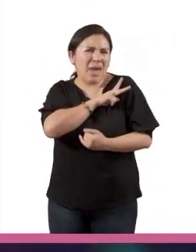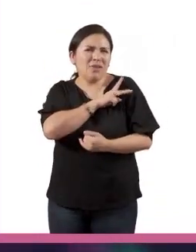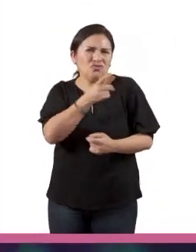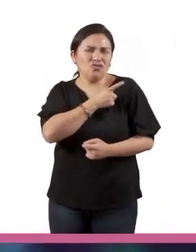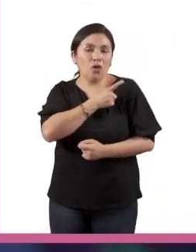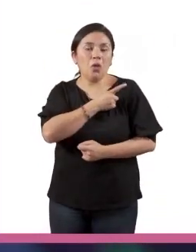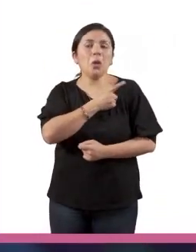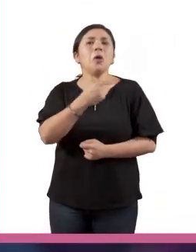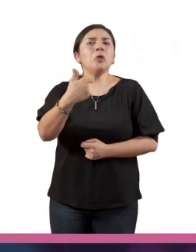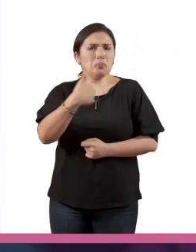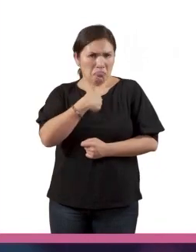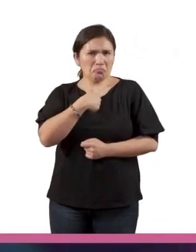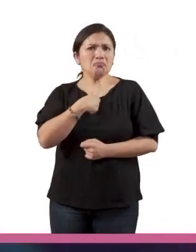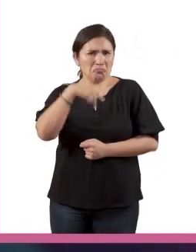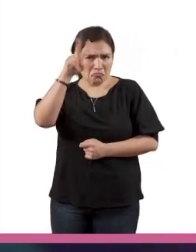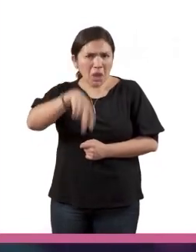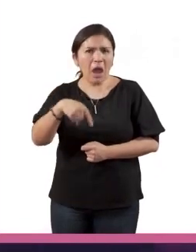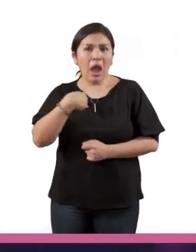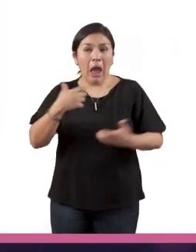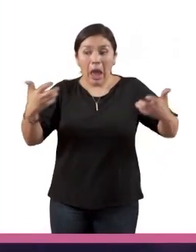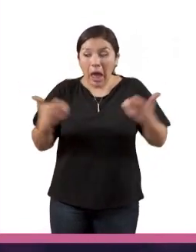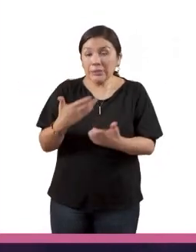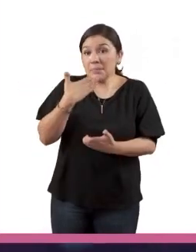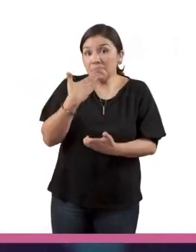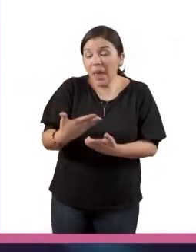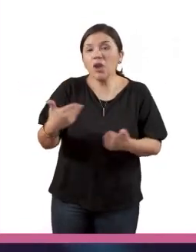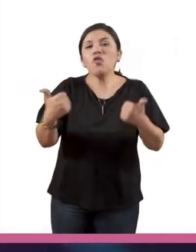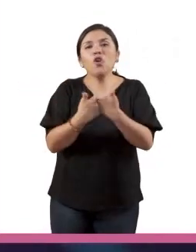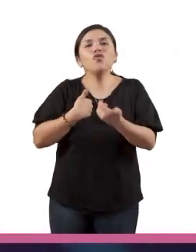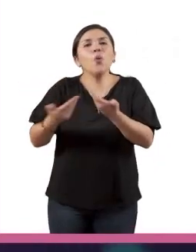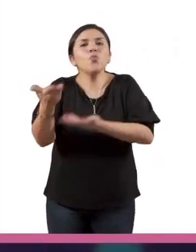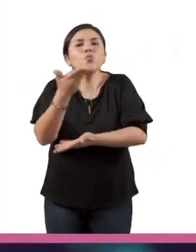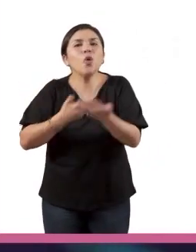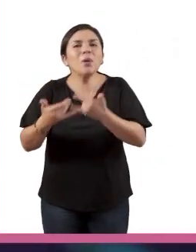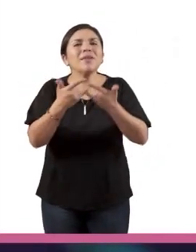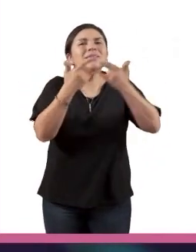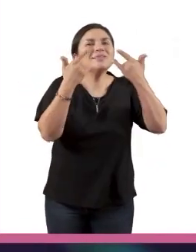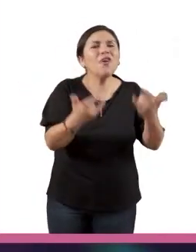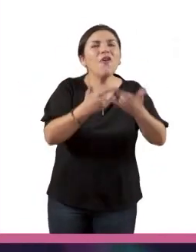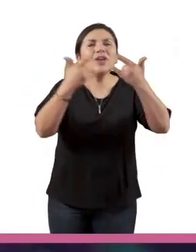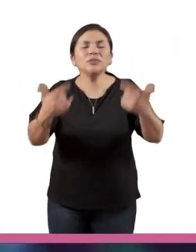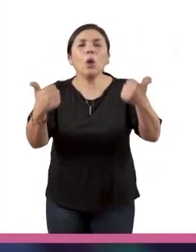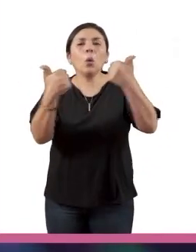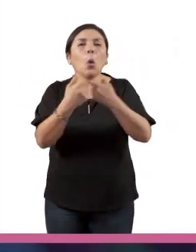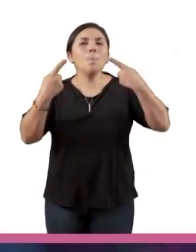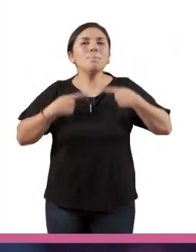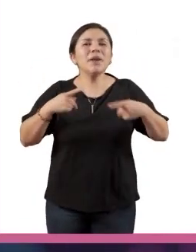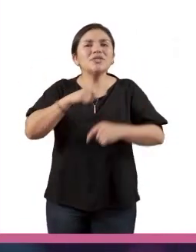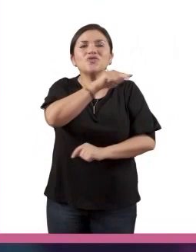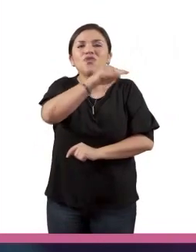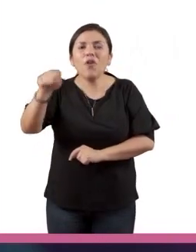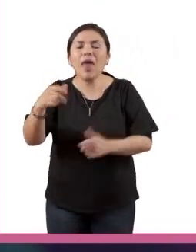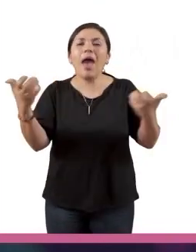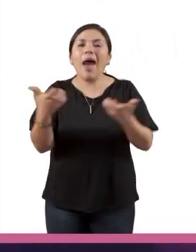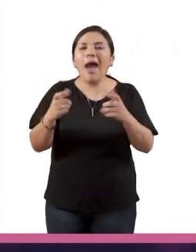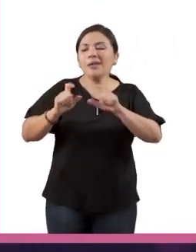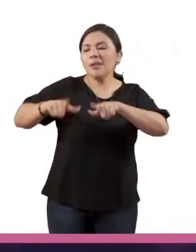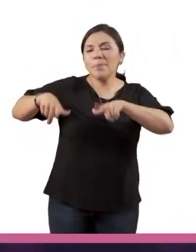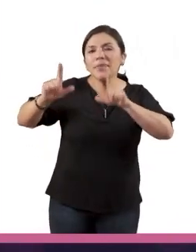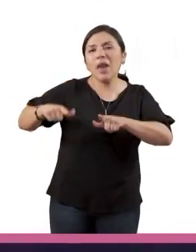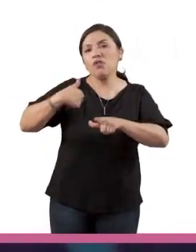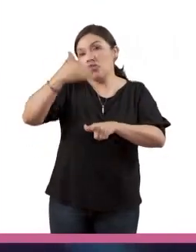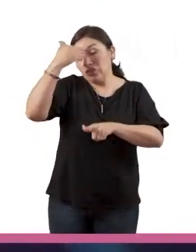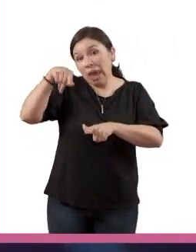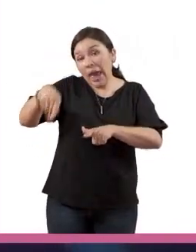yo me la rifo, la verdad, compartiendo todas estas anécdotas con las personas, creando contenido que yo